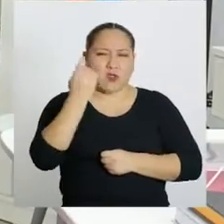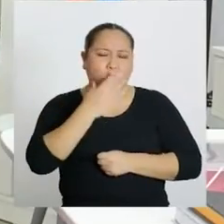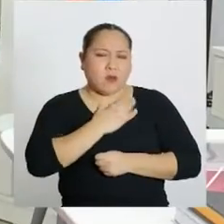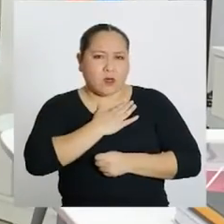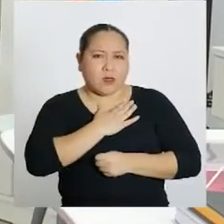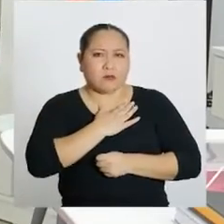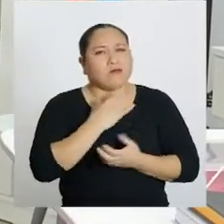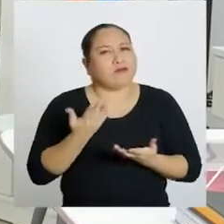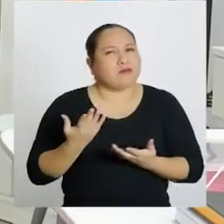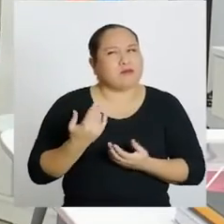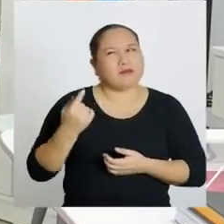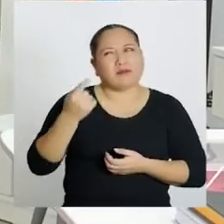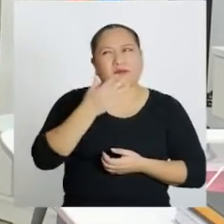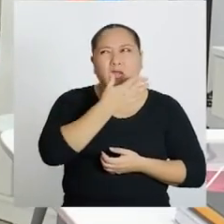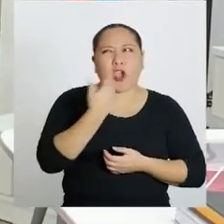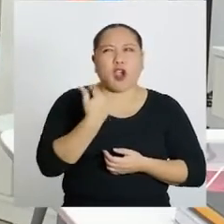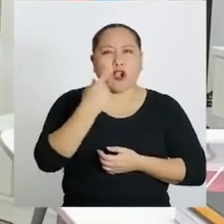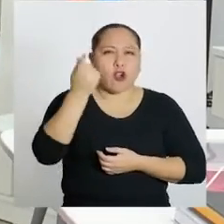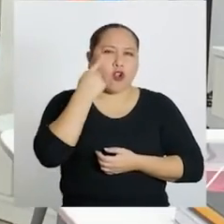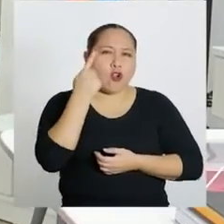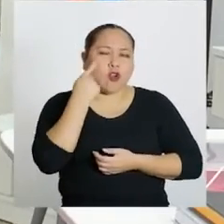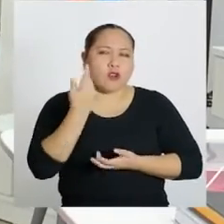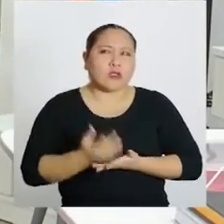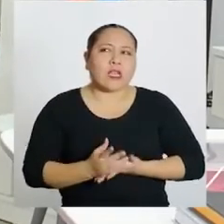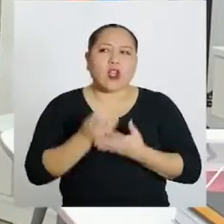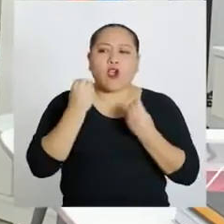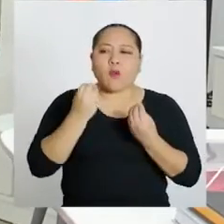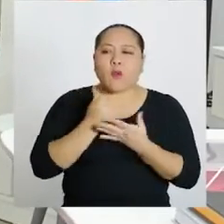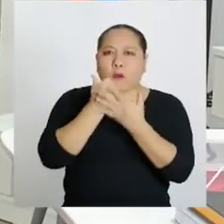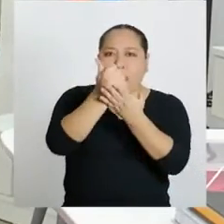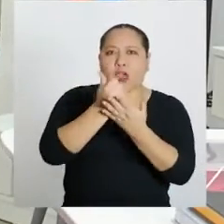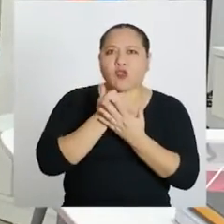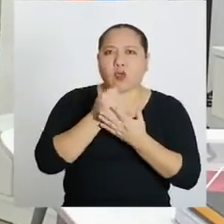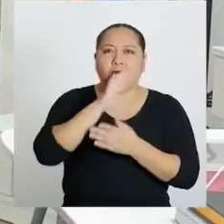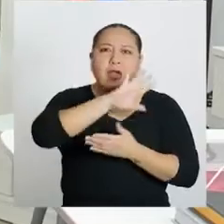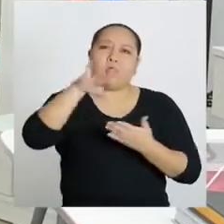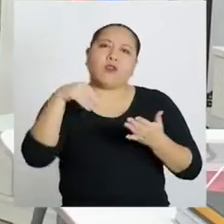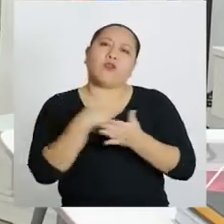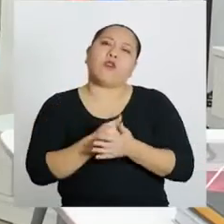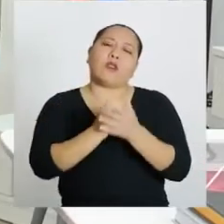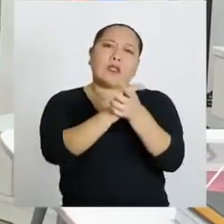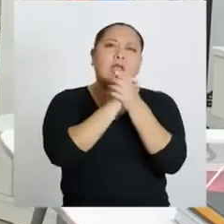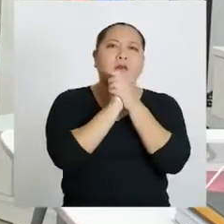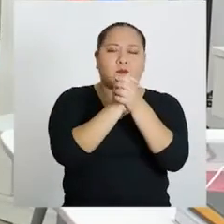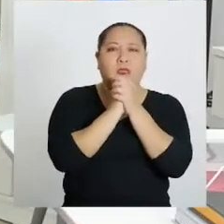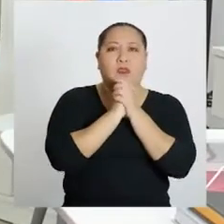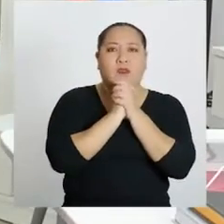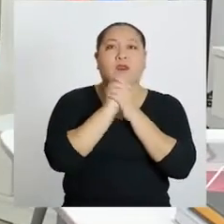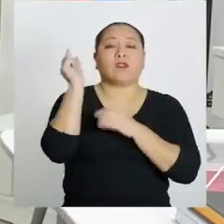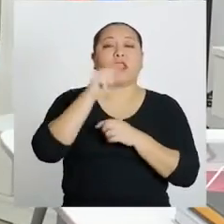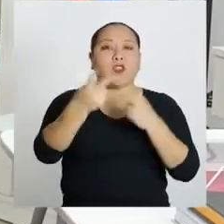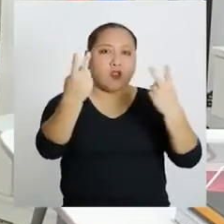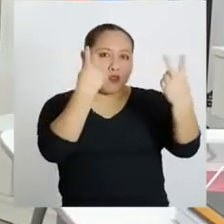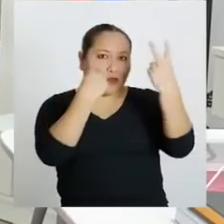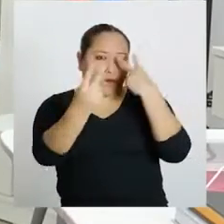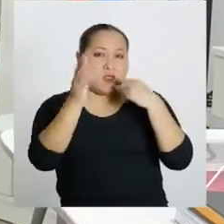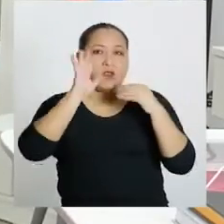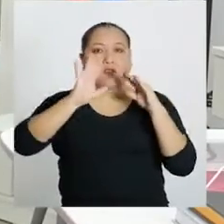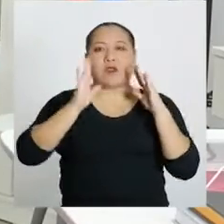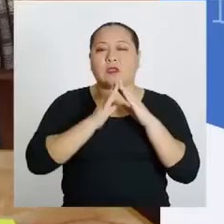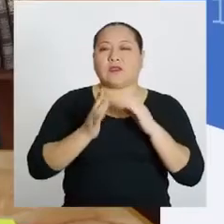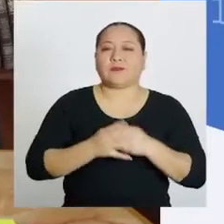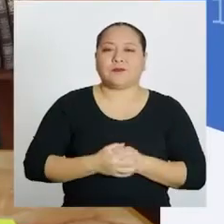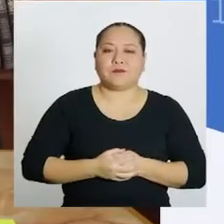de mí, así que prefiero conocer las fuentes que pueden beneficiar también a todas nuestras amigas y amigos que nos ven desde